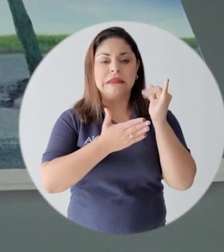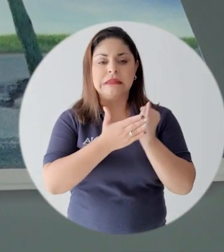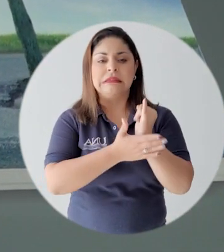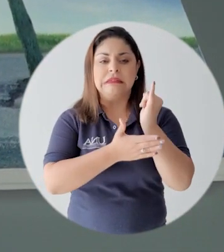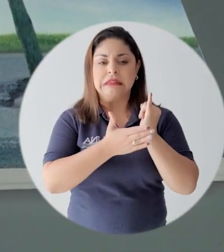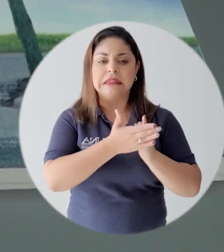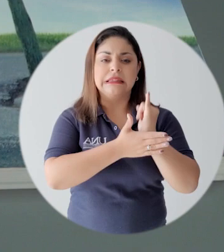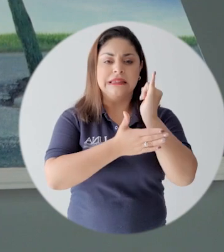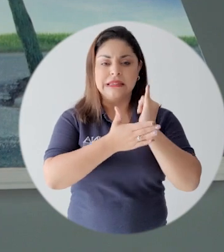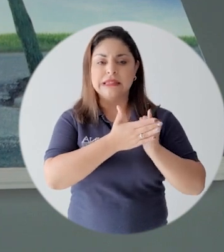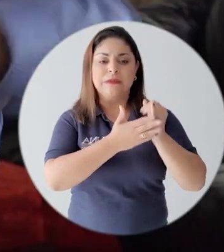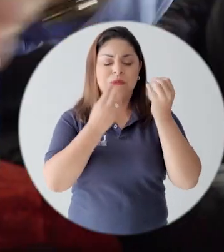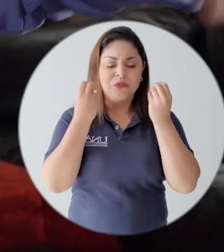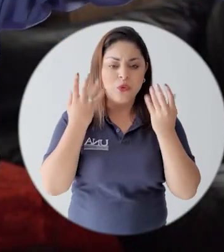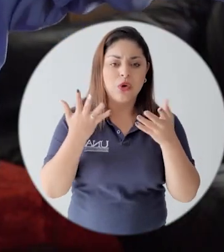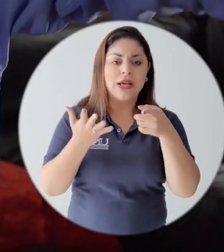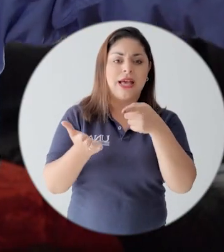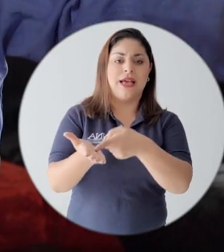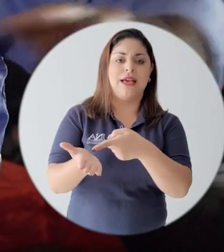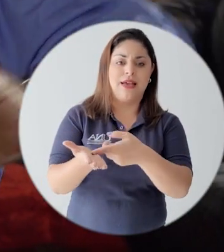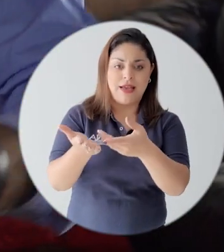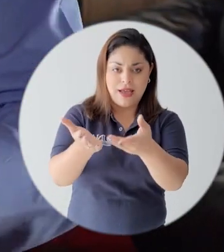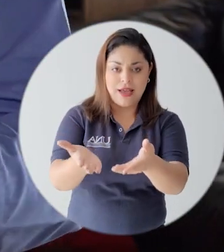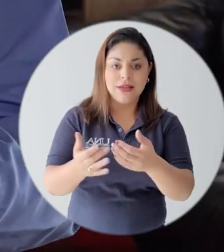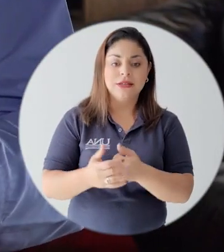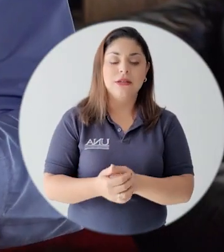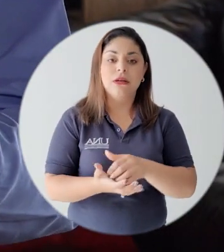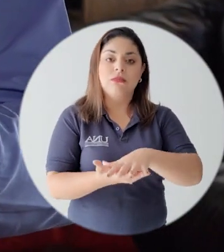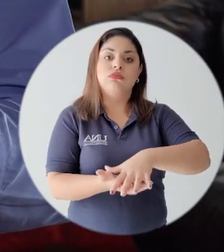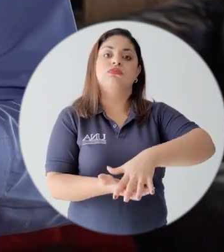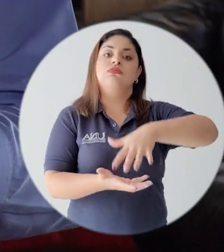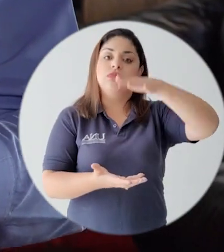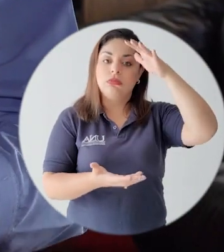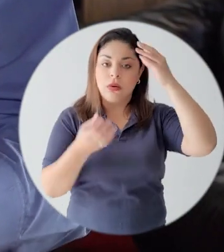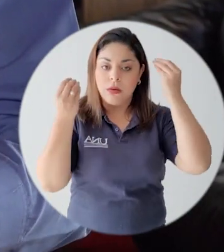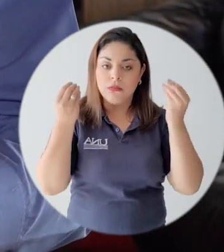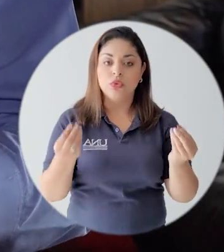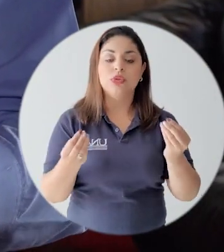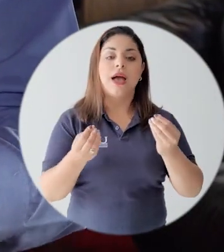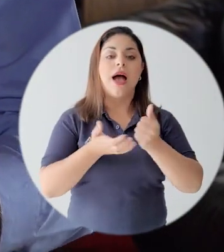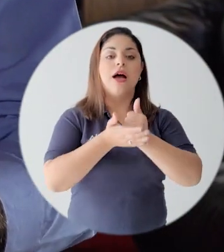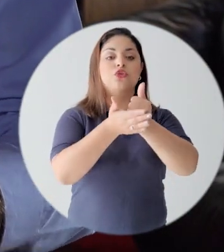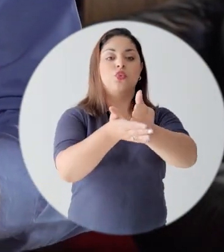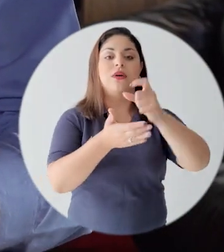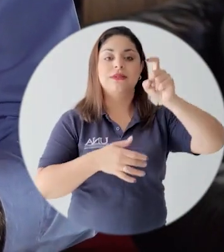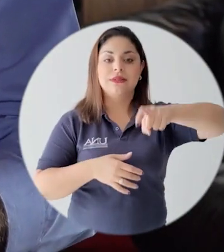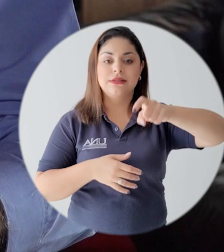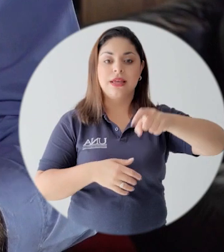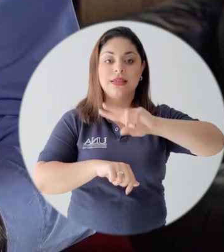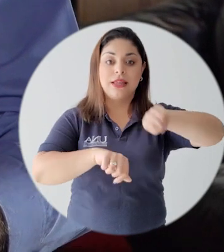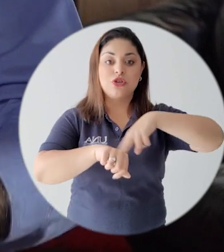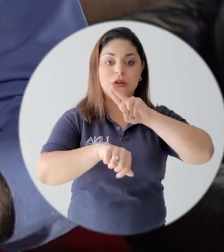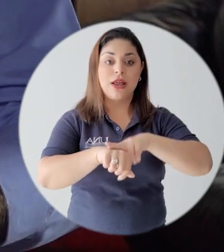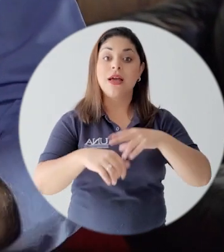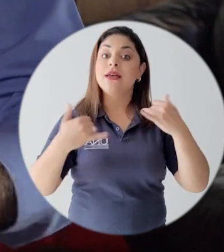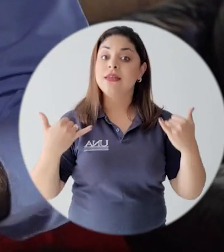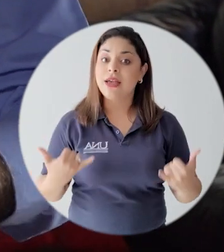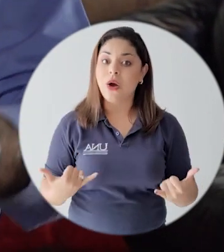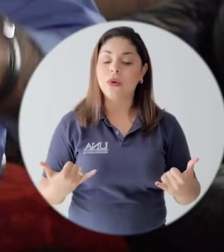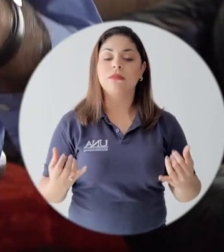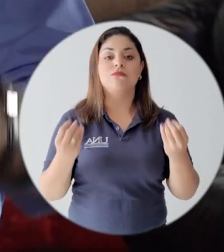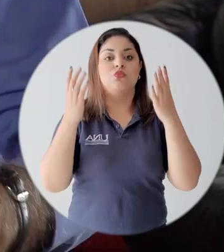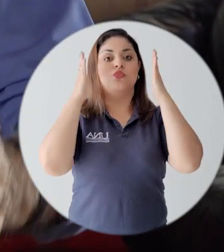investigaciones de las universidades que andaban sueltas por todo lado en volúmenes que responden a las necesidades nacionales y que hoy día